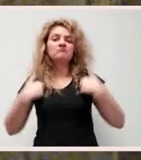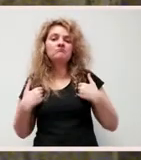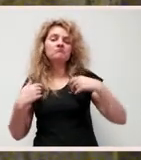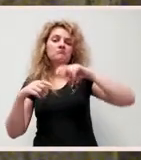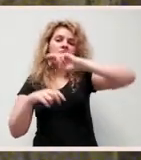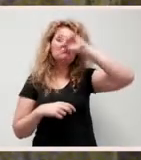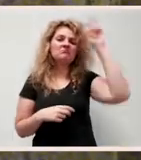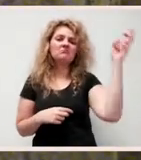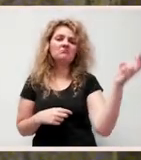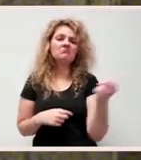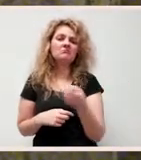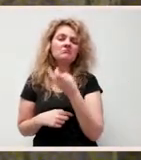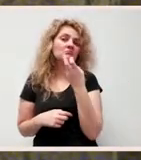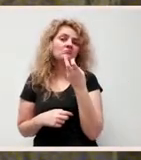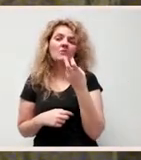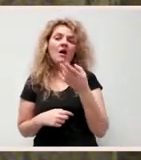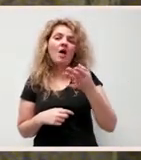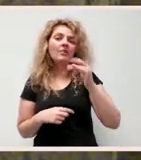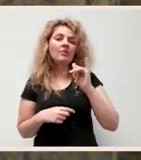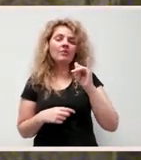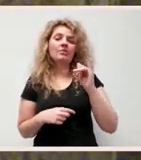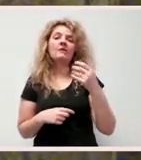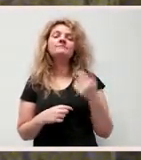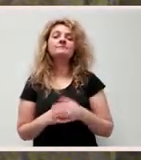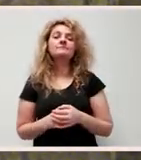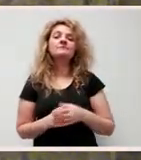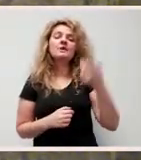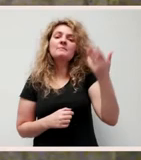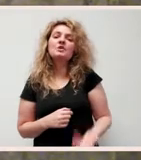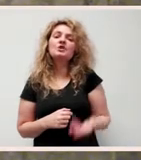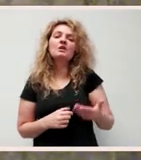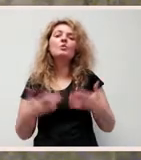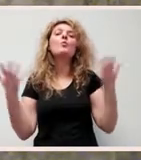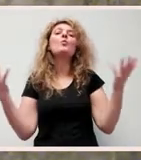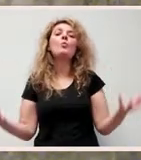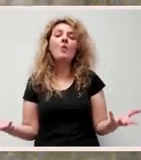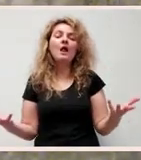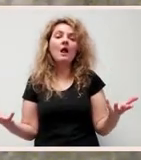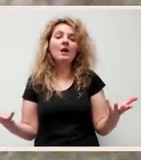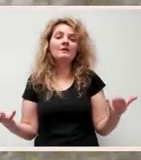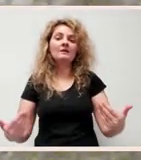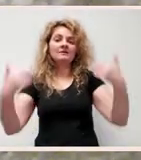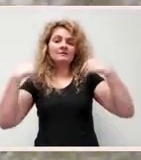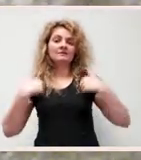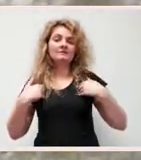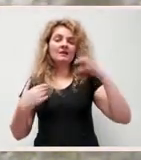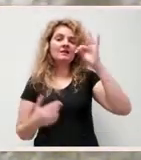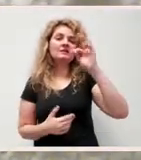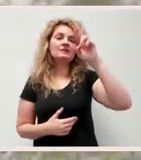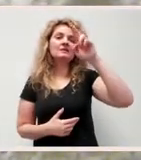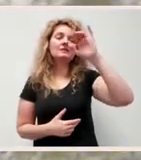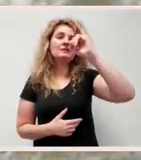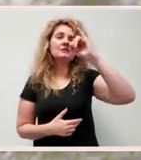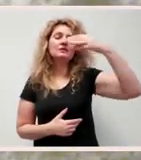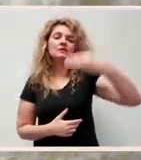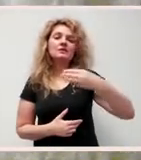tribuno, cónsul, etc. O que nos interesa, sobre todo, é a potestad tribunicia, porque sabemos que os emperadores eran